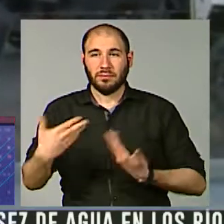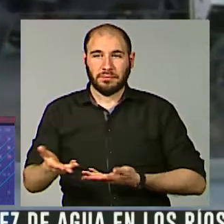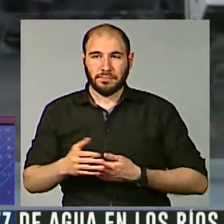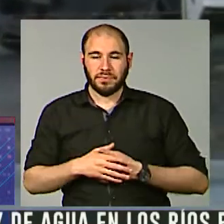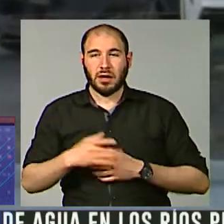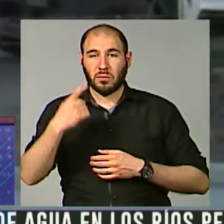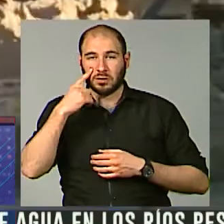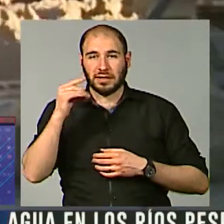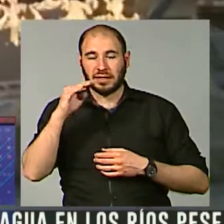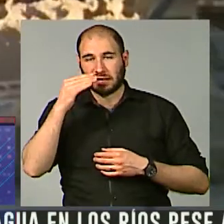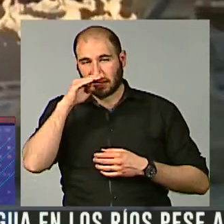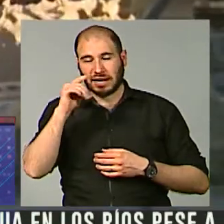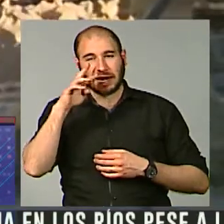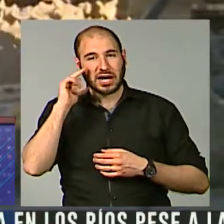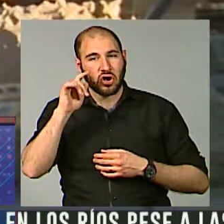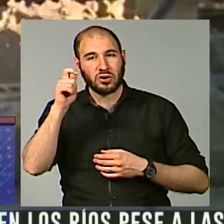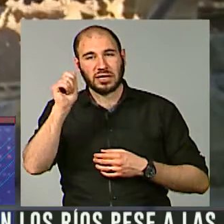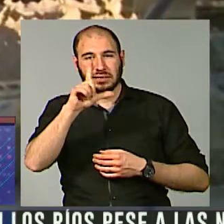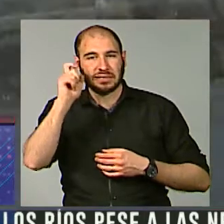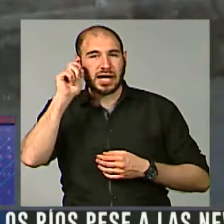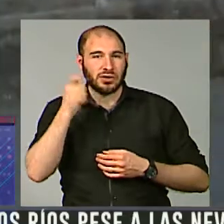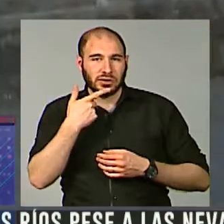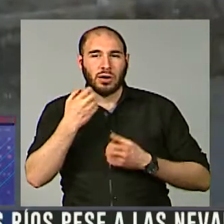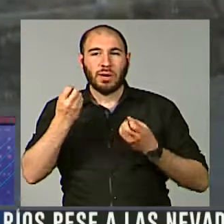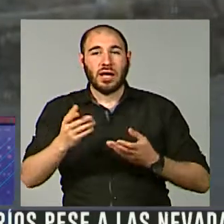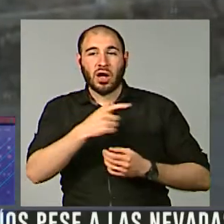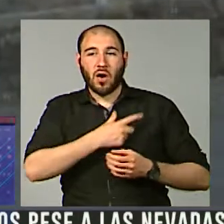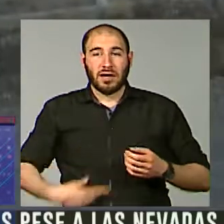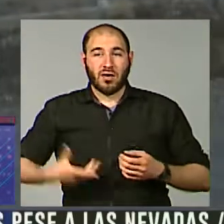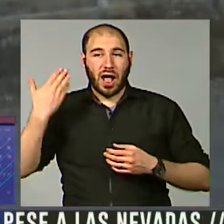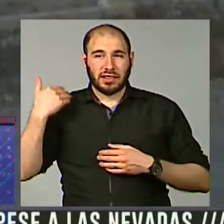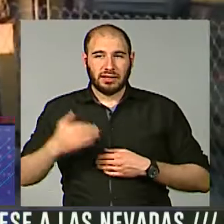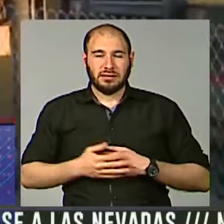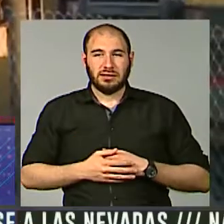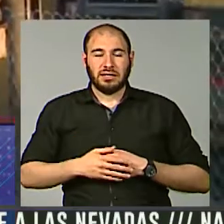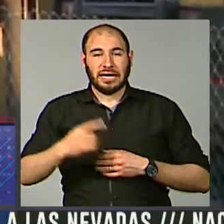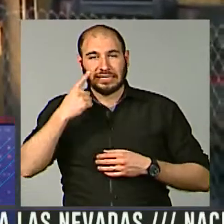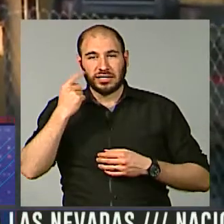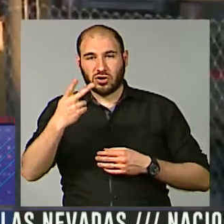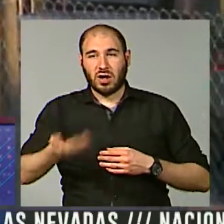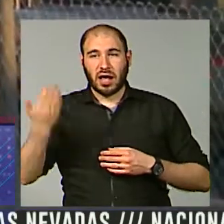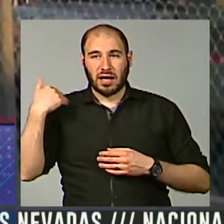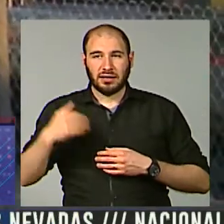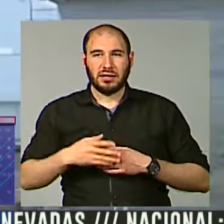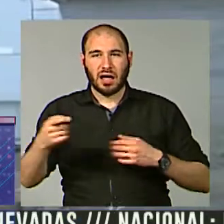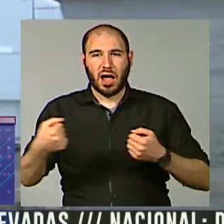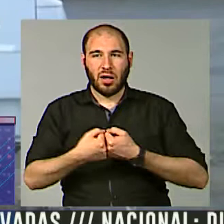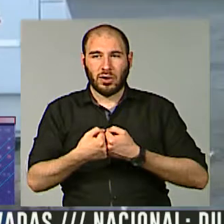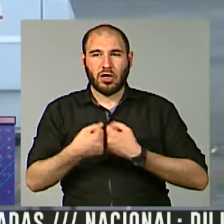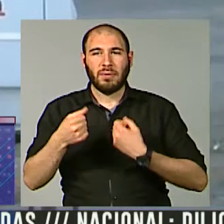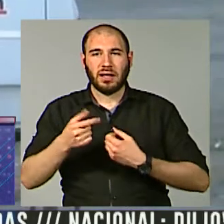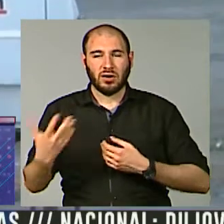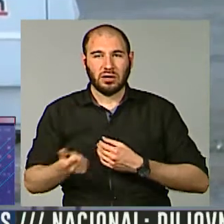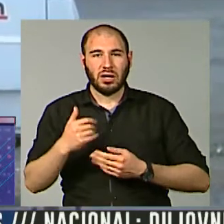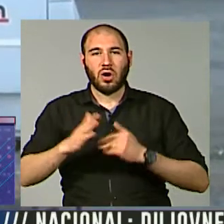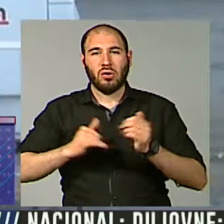del municipio de Río Gallegos. ¿Por qué sucede esto? Porque durante los gobiernos anteriores, de dos intendentes anteriores, se celebraron acuerdos para llevar